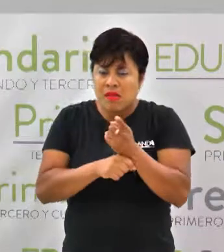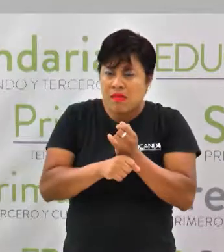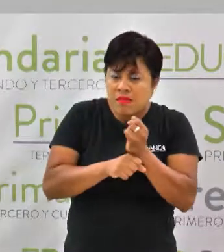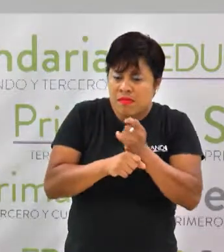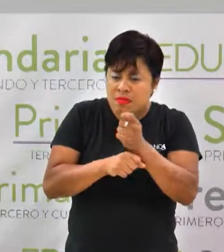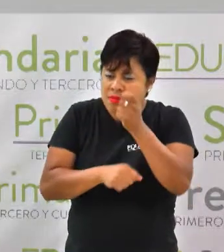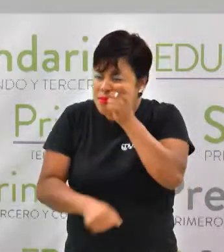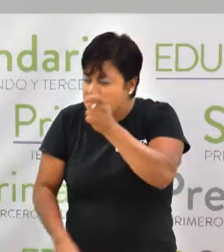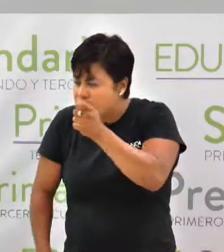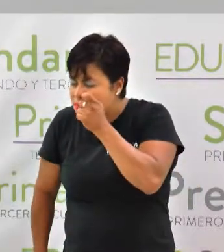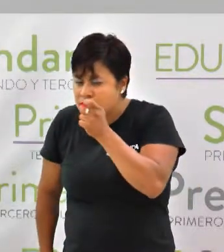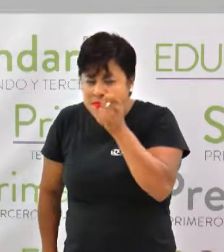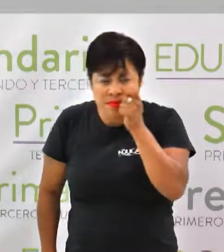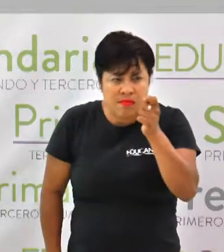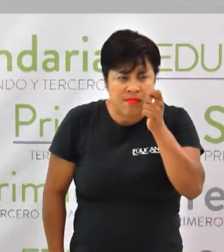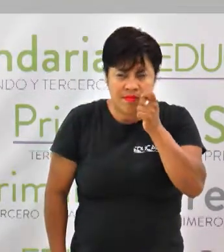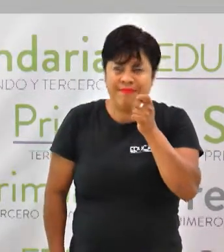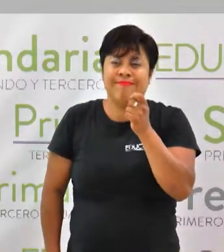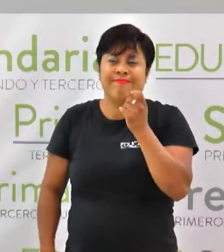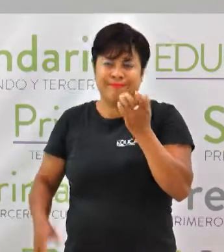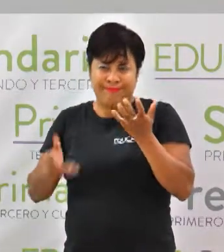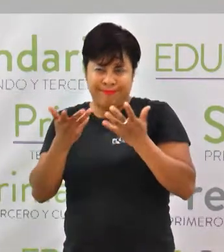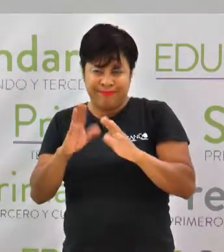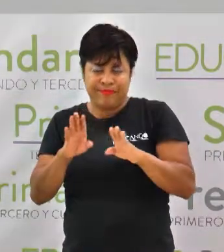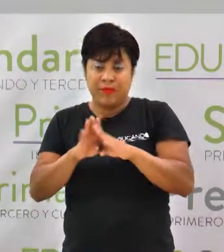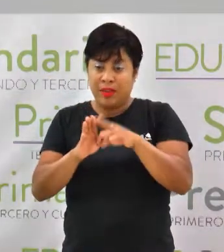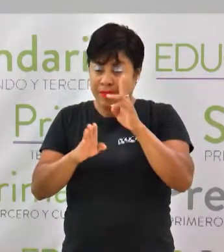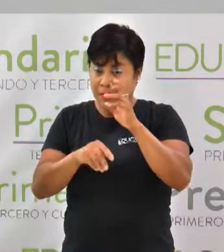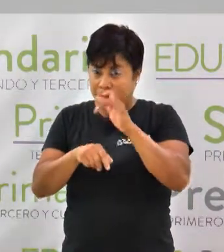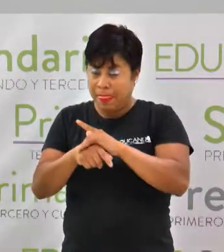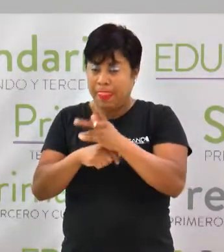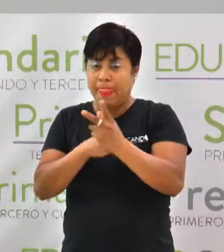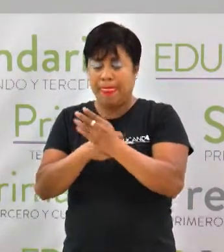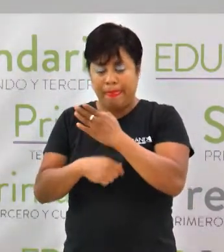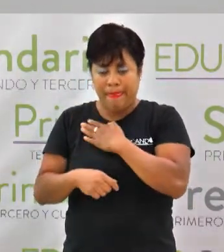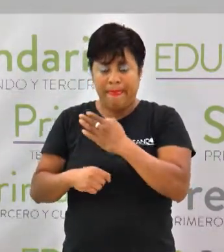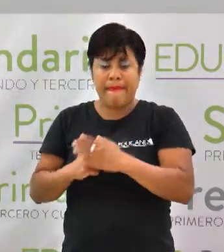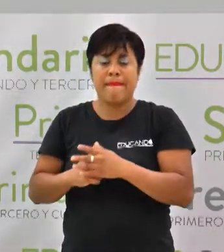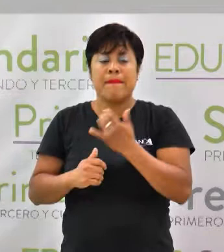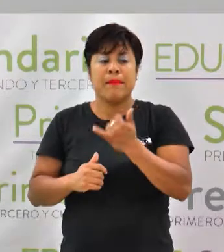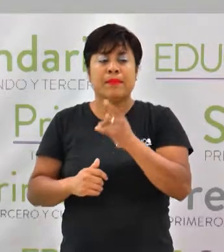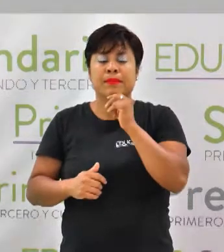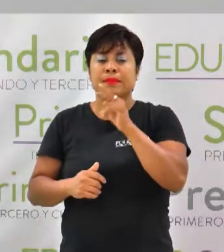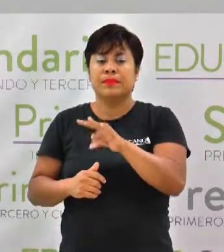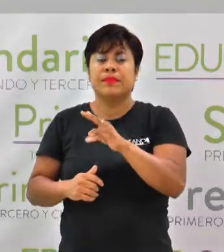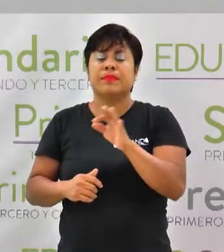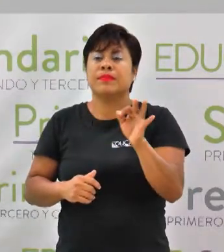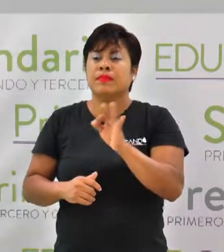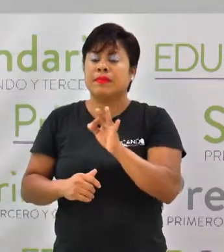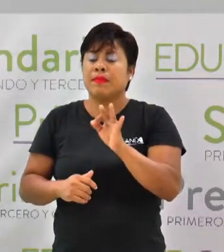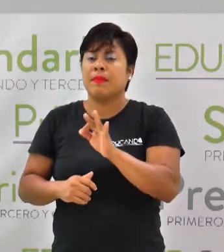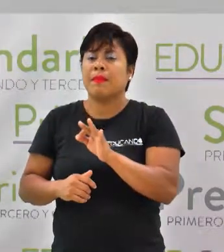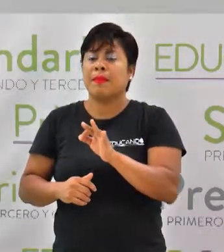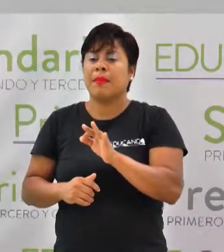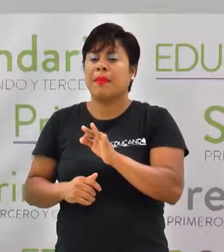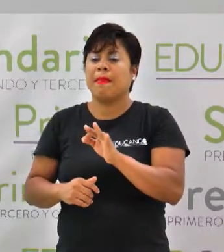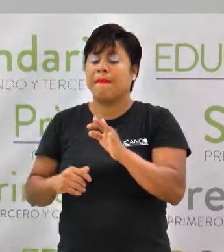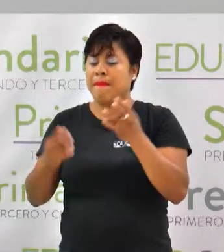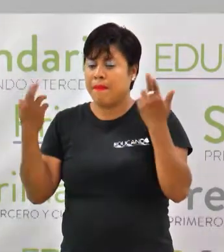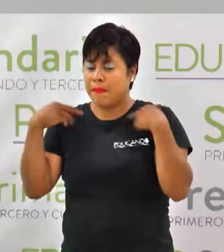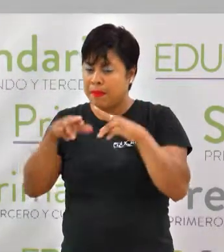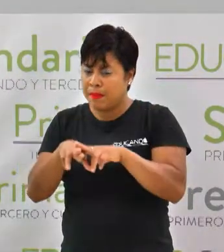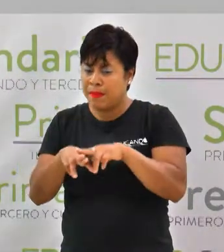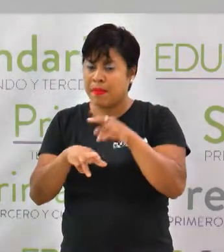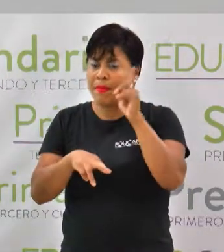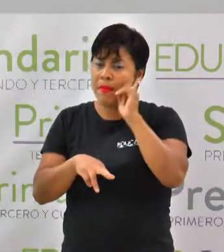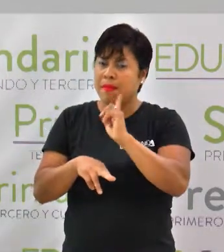espías un poco. Sí, algo así. ¿Lo has visto en la tele? Sí. Bueno, y también seguramente lo has trabajado con tu maestra